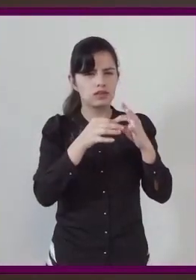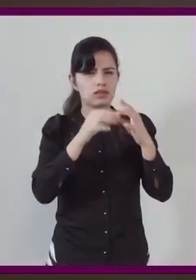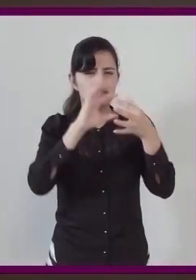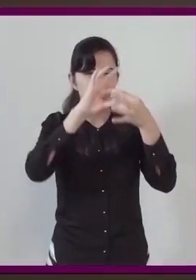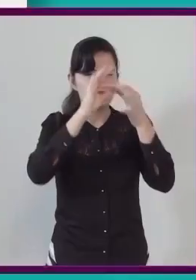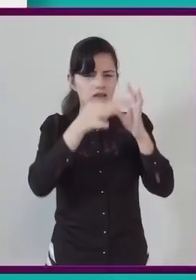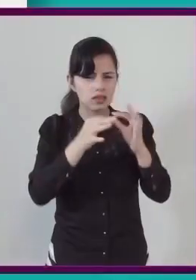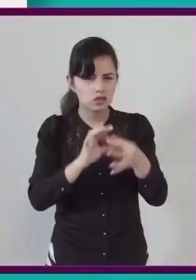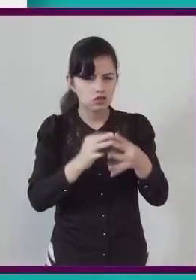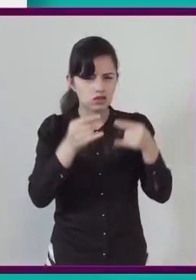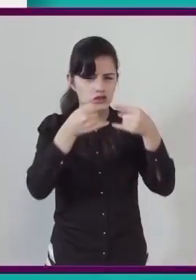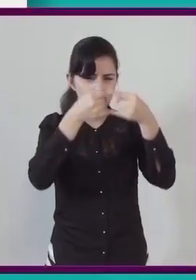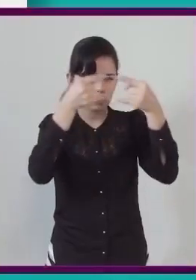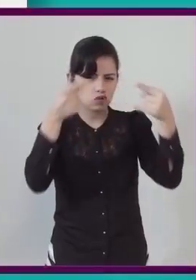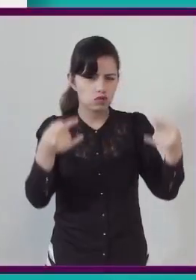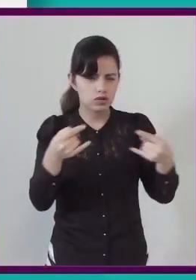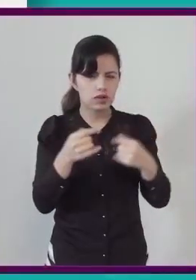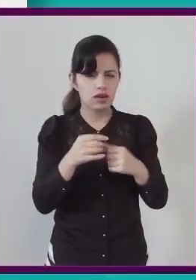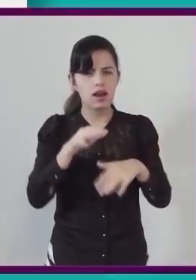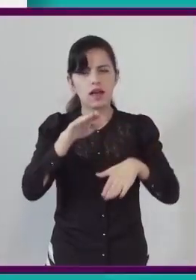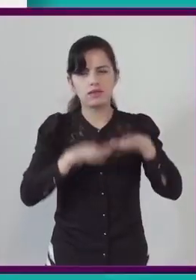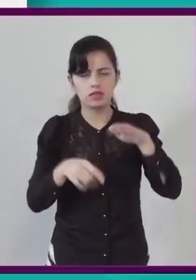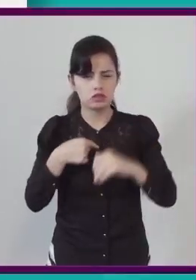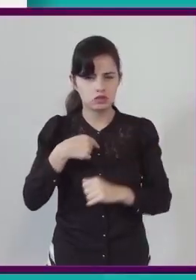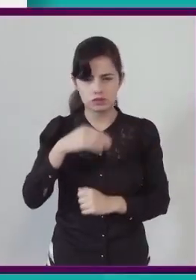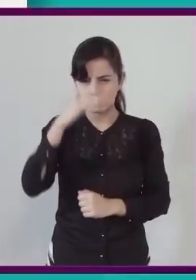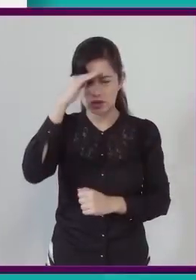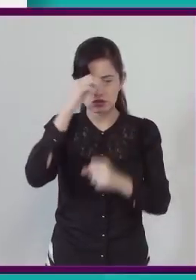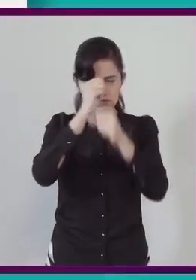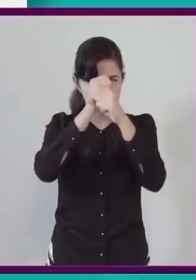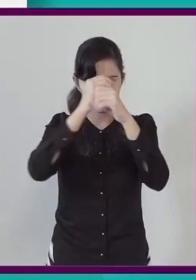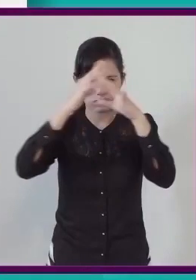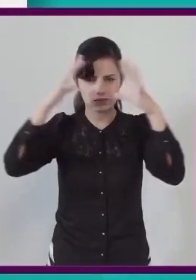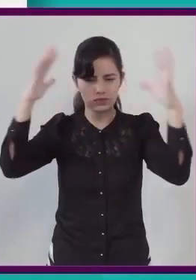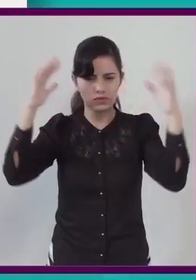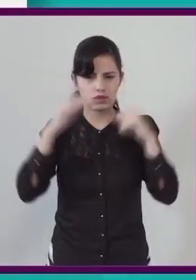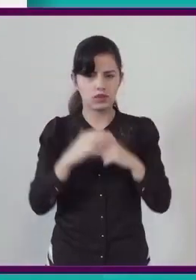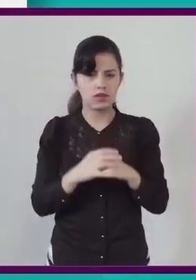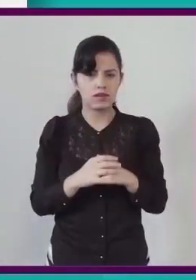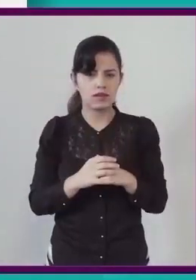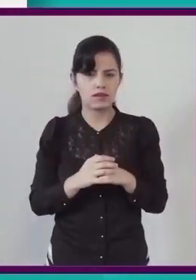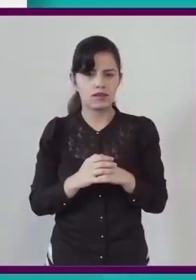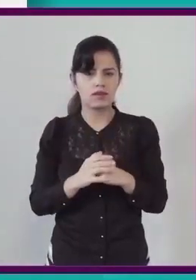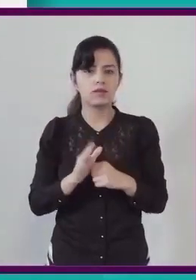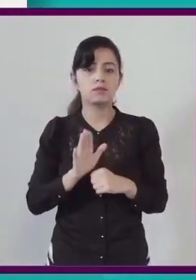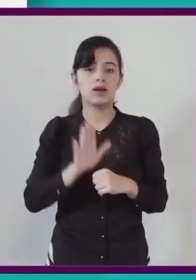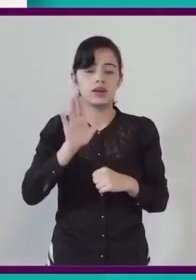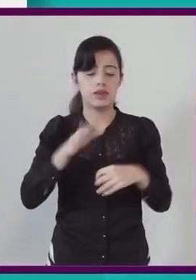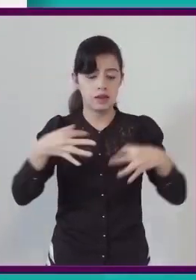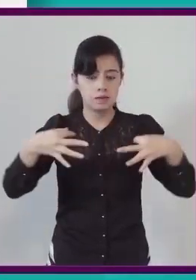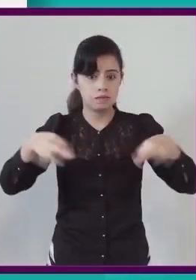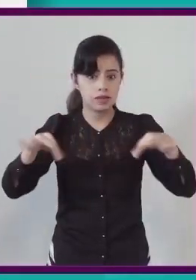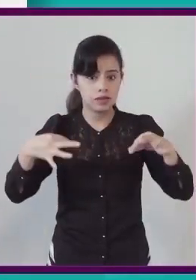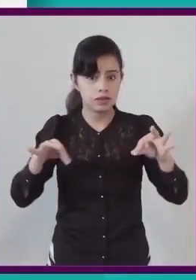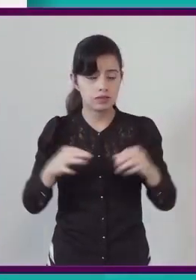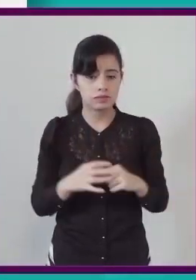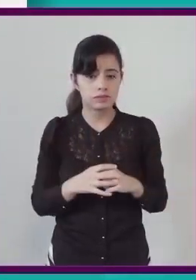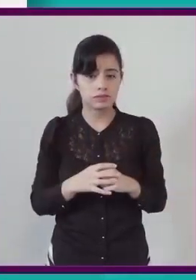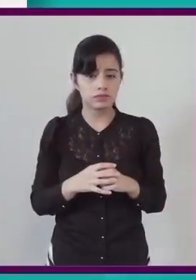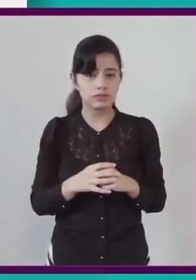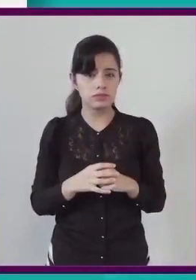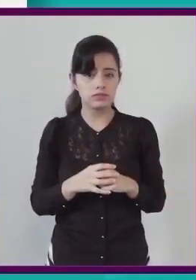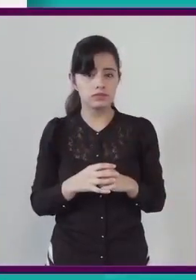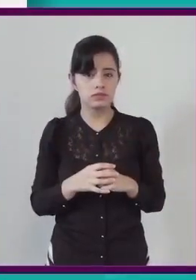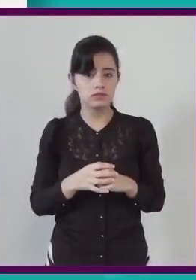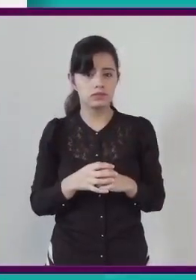historias. Hay veces que me lo imagino como si fuera un petate, ¿no?